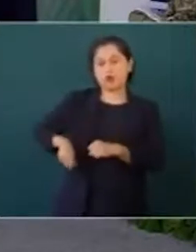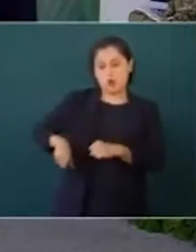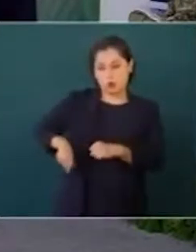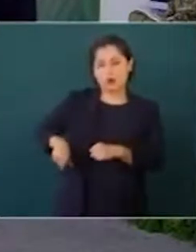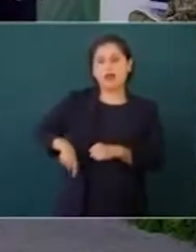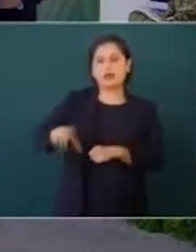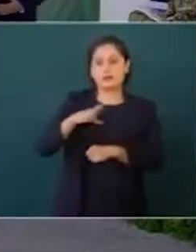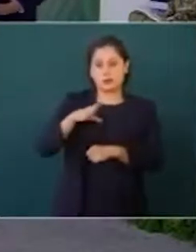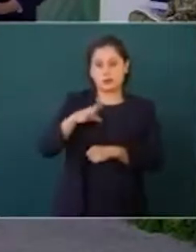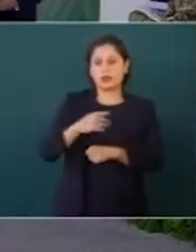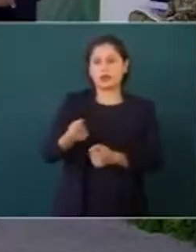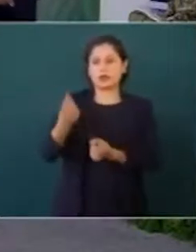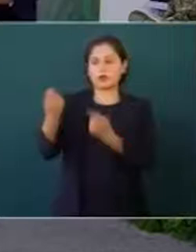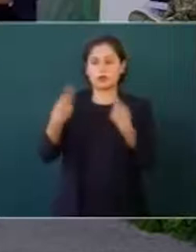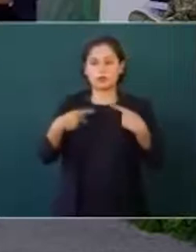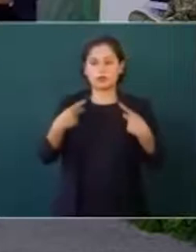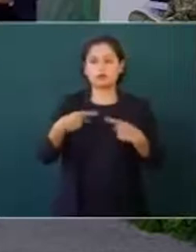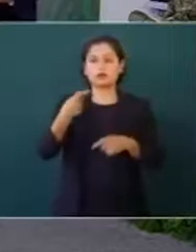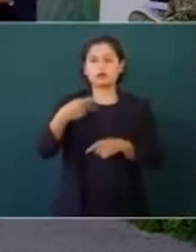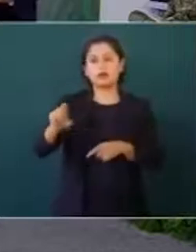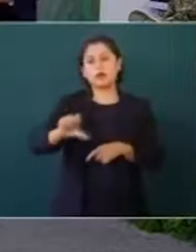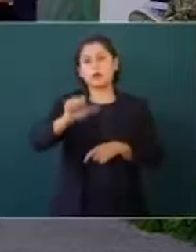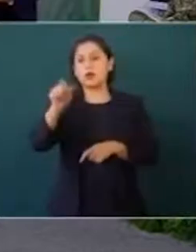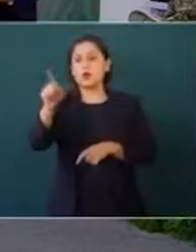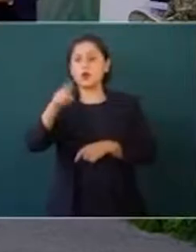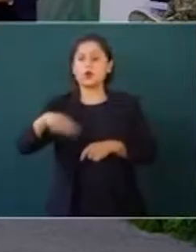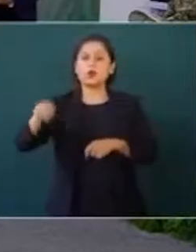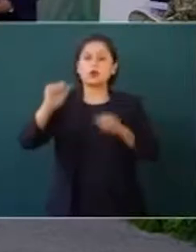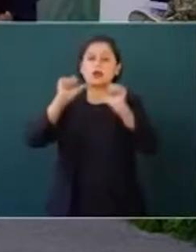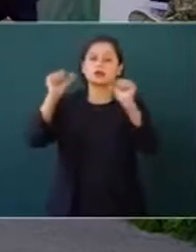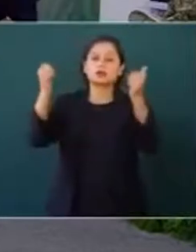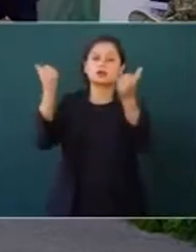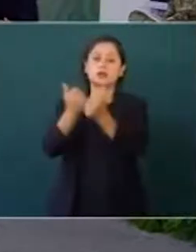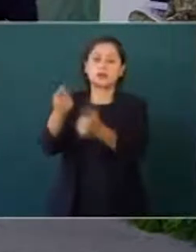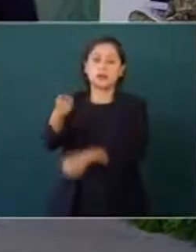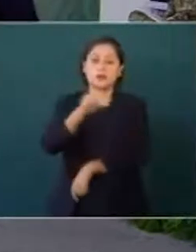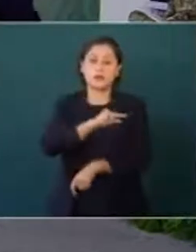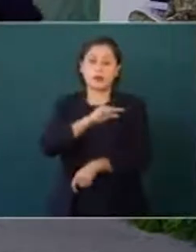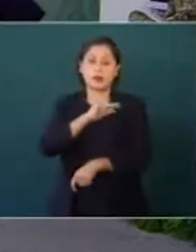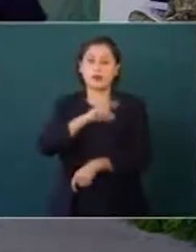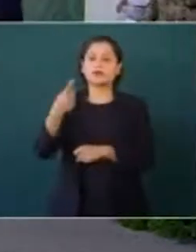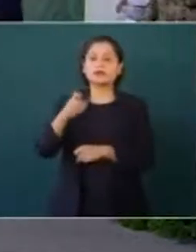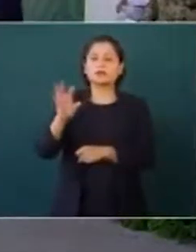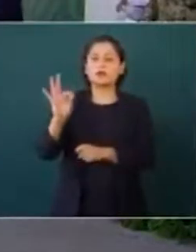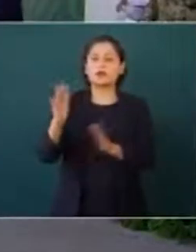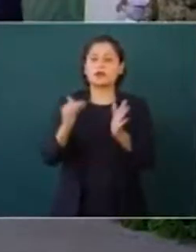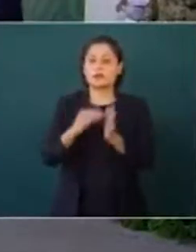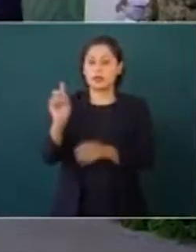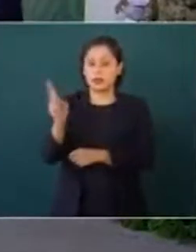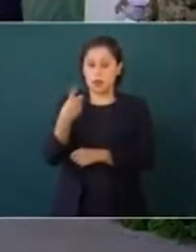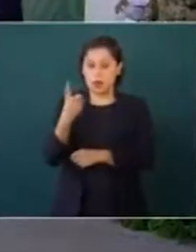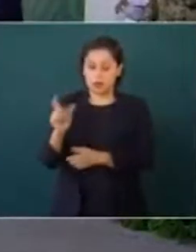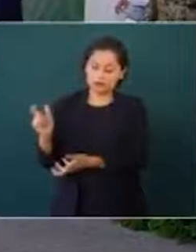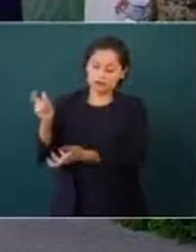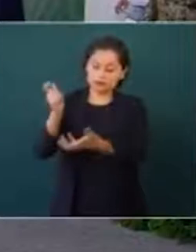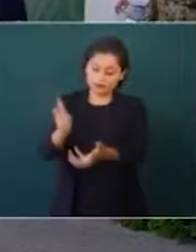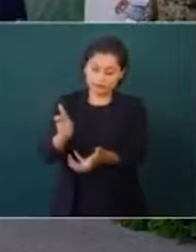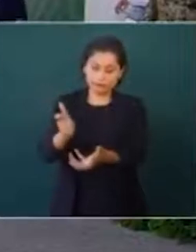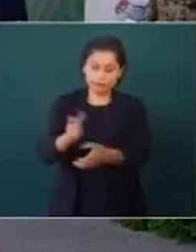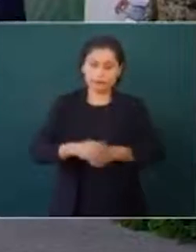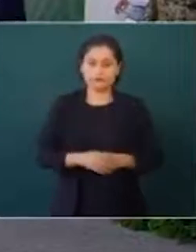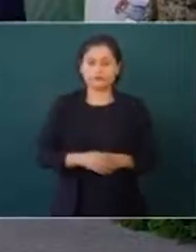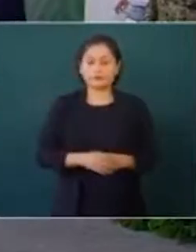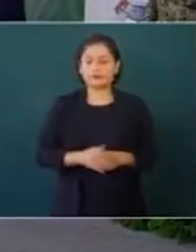de una investigación de una fundación privada que hizo la primera investigación y que corroboró el gobierno federal. Algo que es de